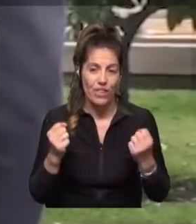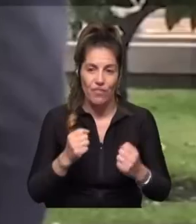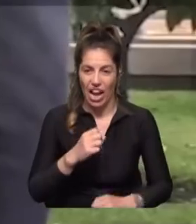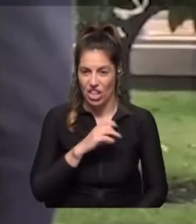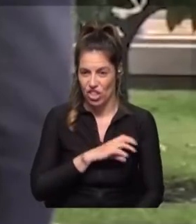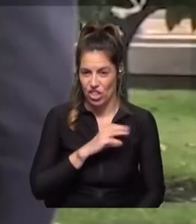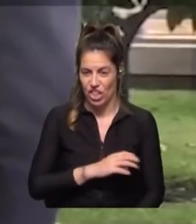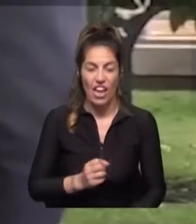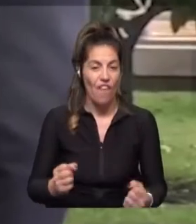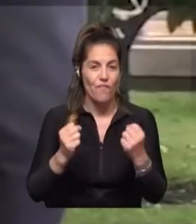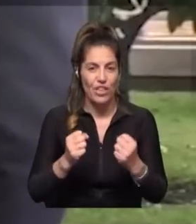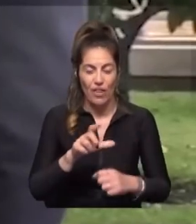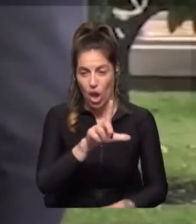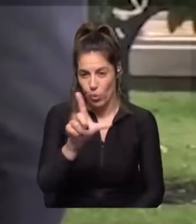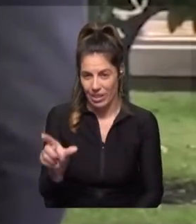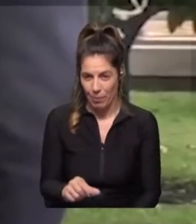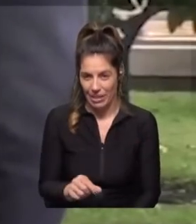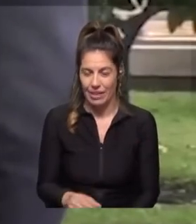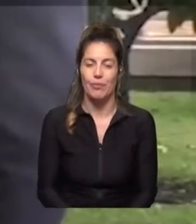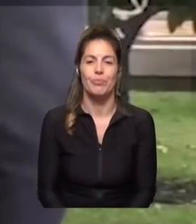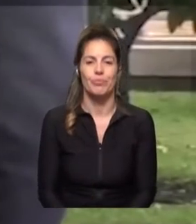viva nuestra América